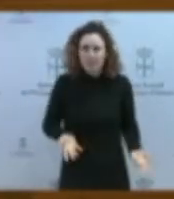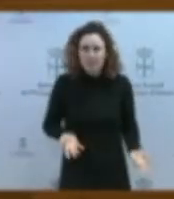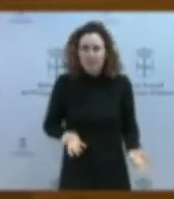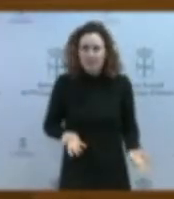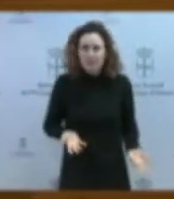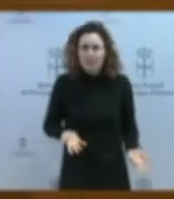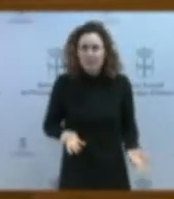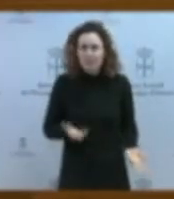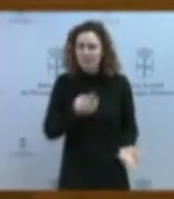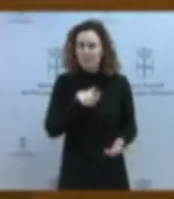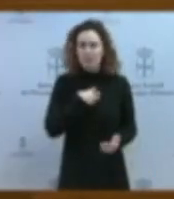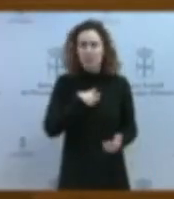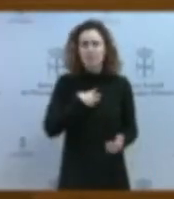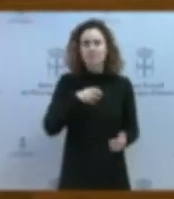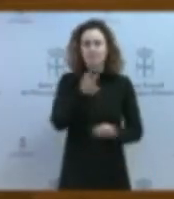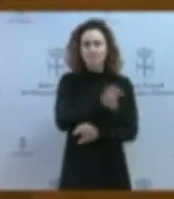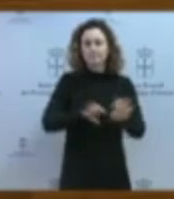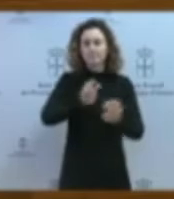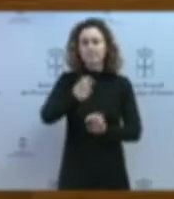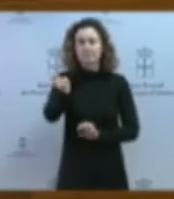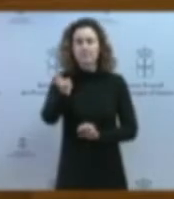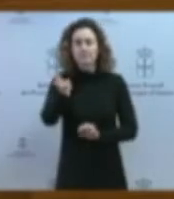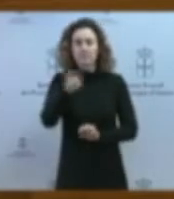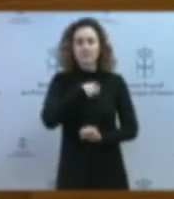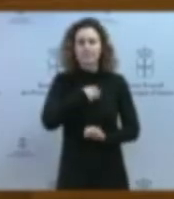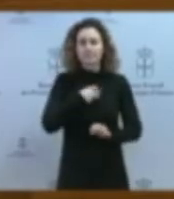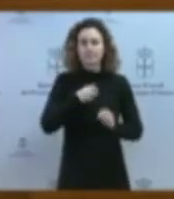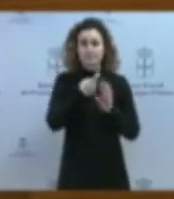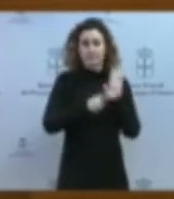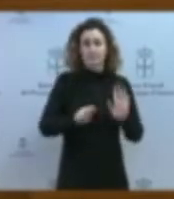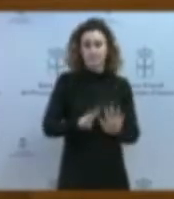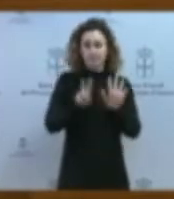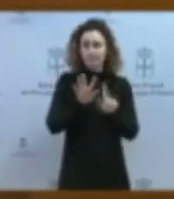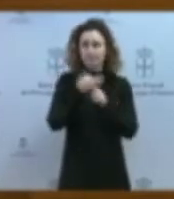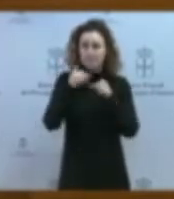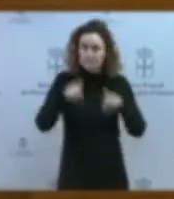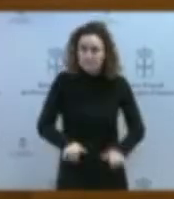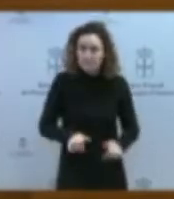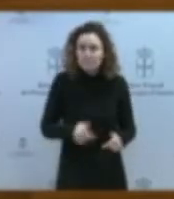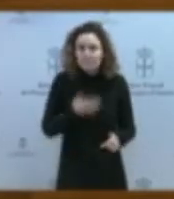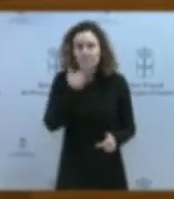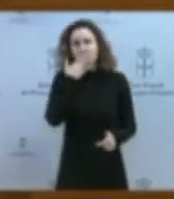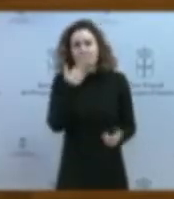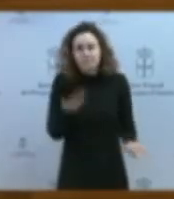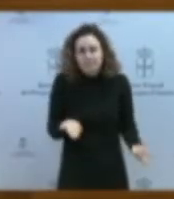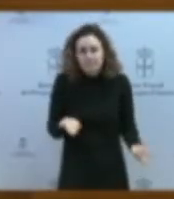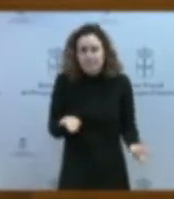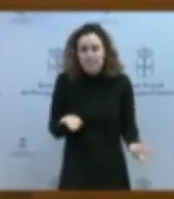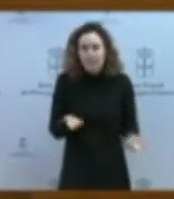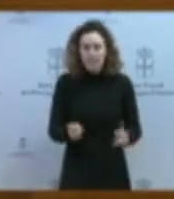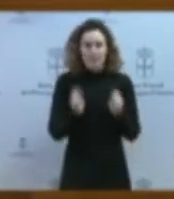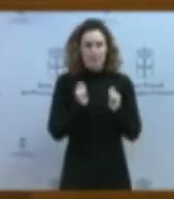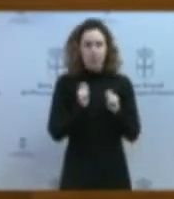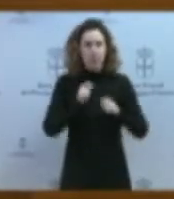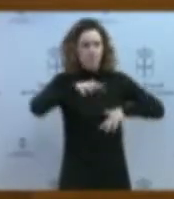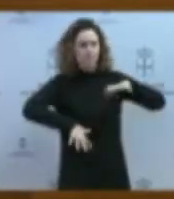haya sacado un 7. Bueno, pues esta situación a lo que nos lleva es, insisto, un agravio comparativo que hay que corregir. O se hace en todos los